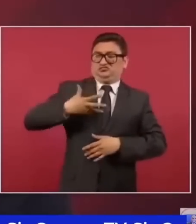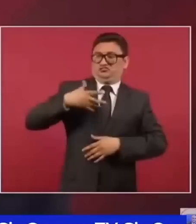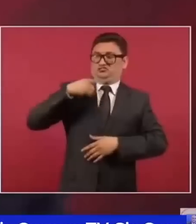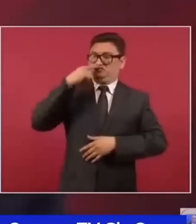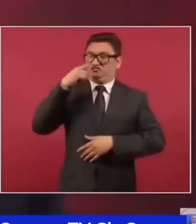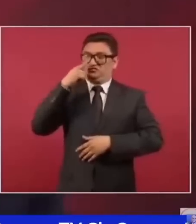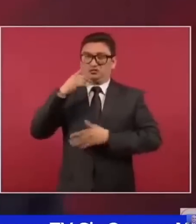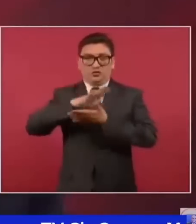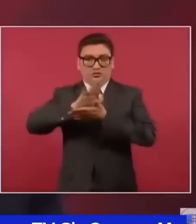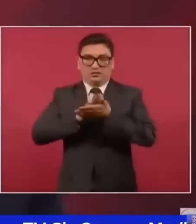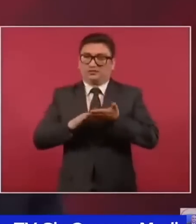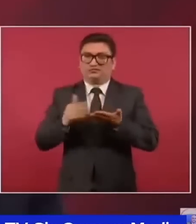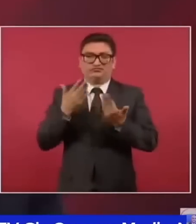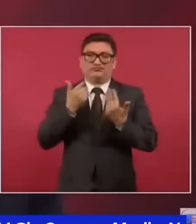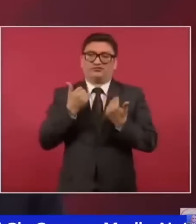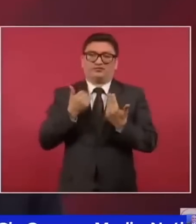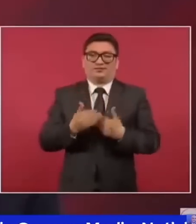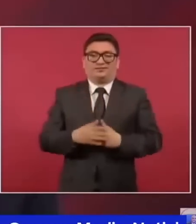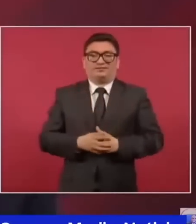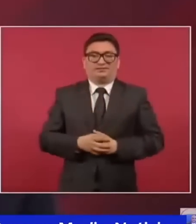No hay humildad.